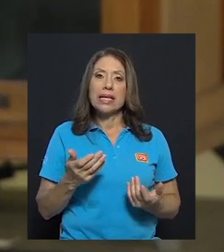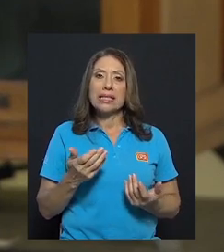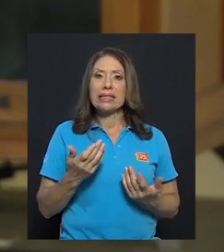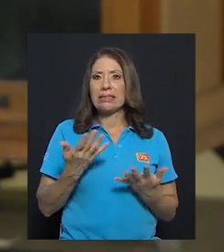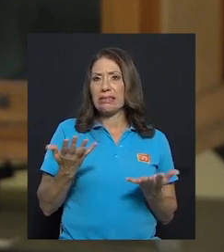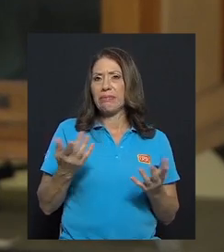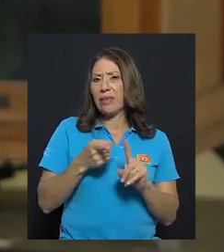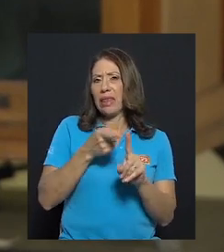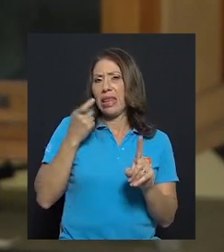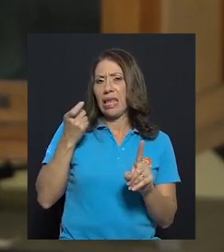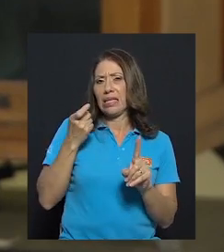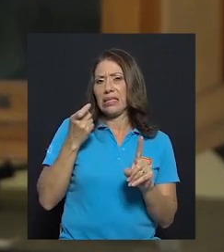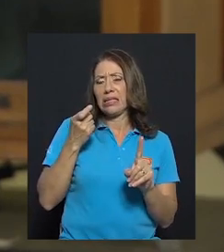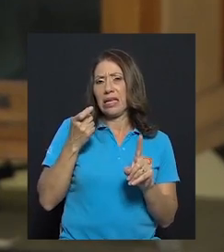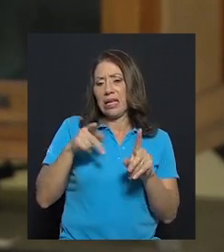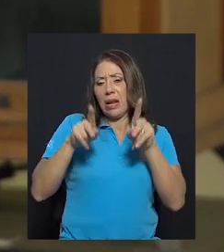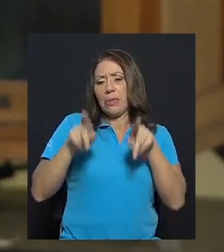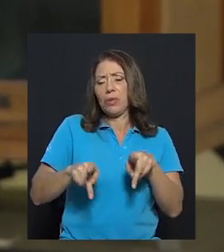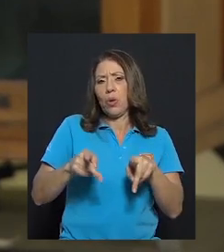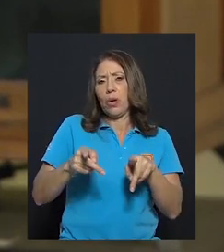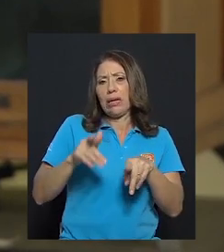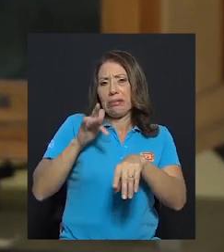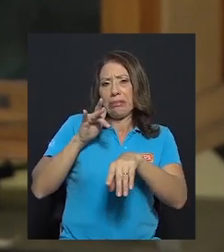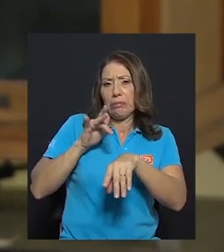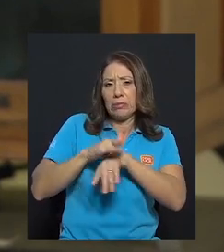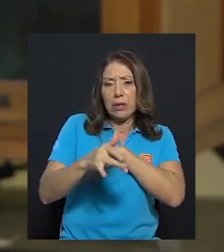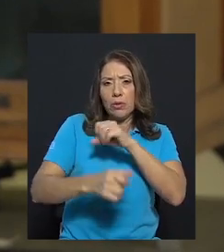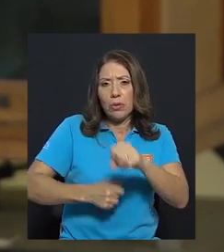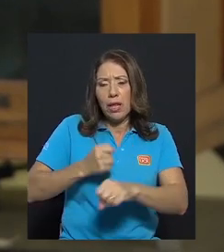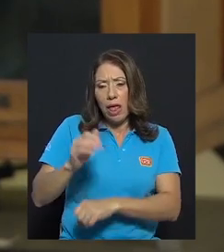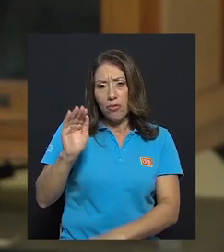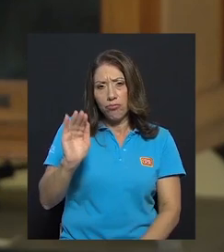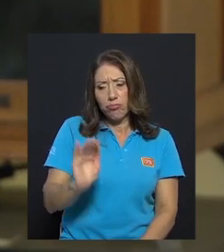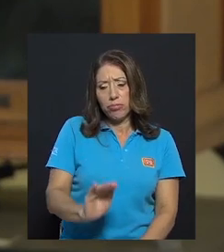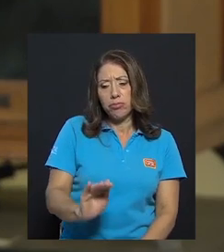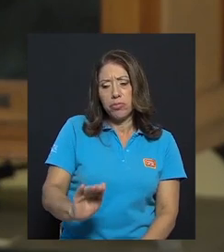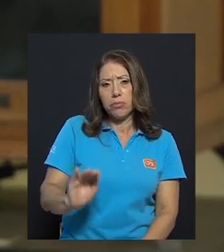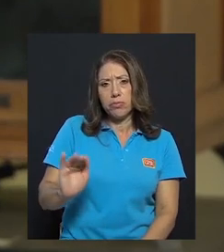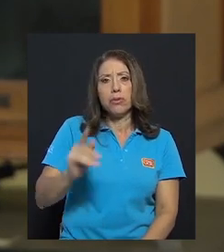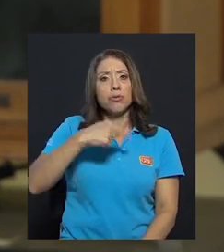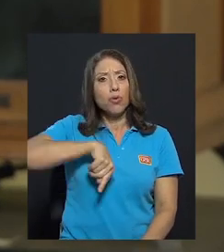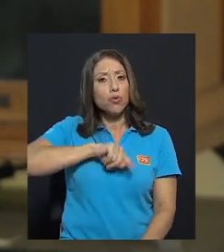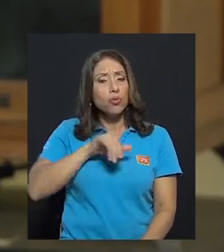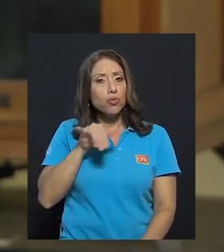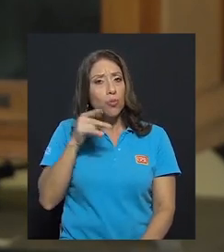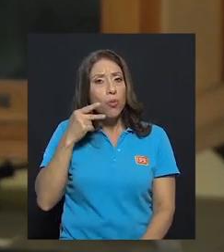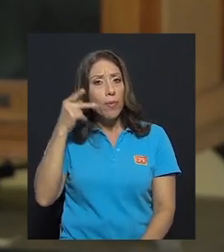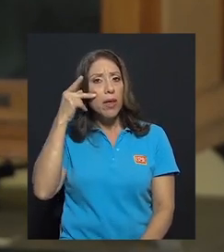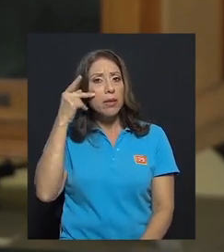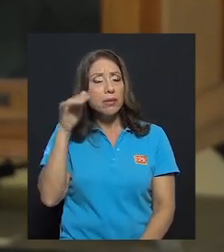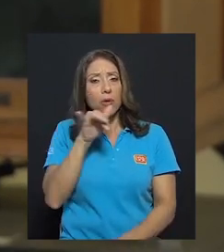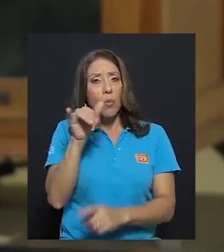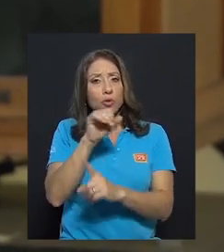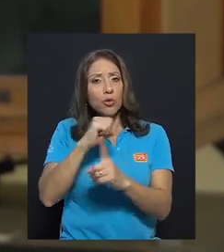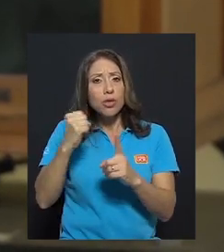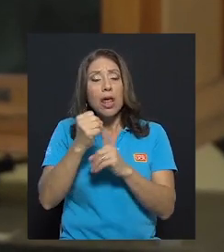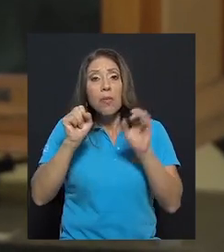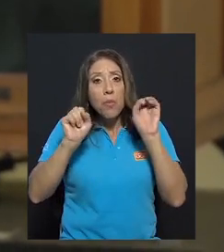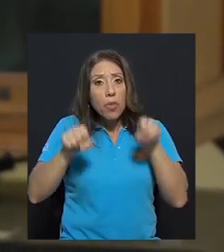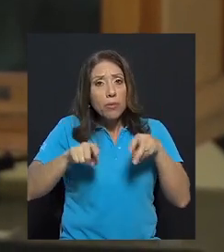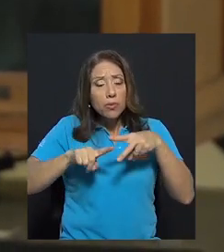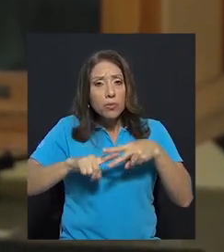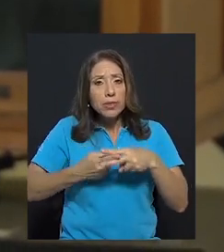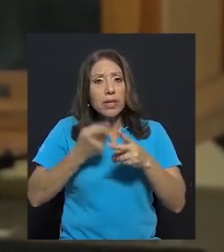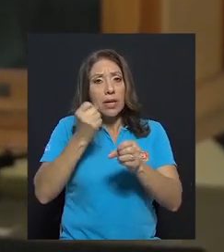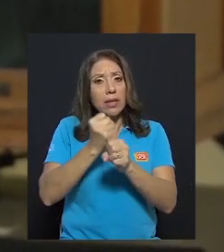desde edades tempranas nosotros como padres, como sociedad, podemos comenzar a trabajar este tema